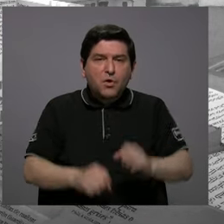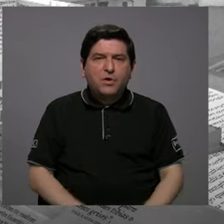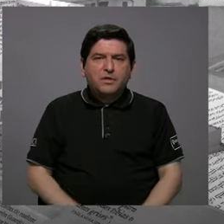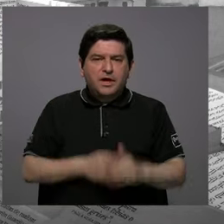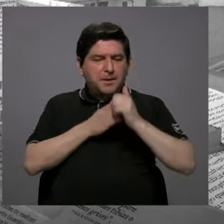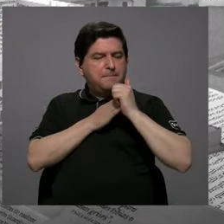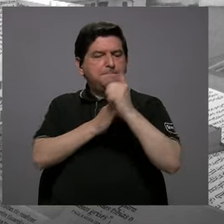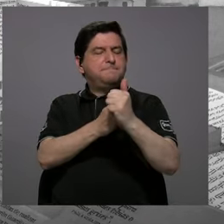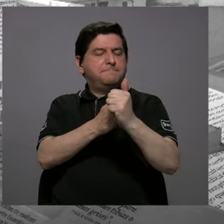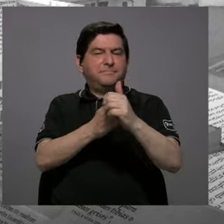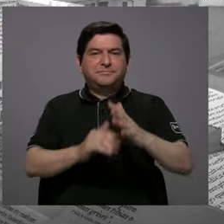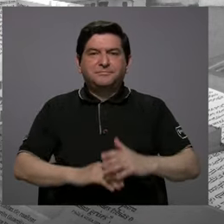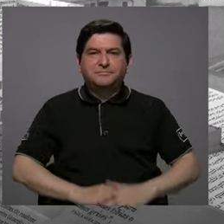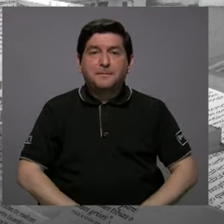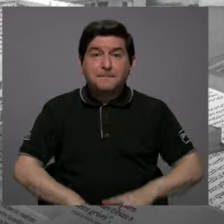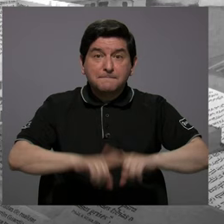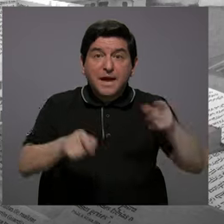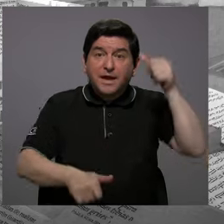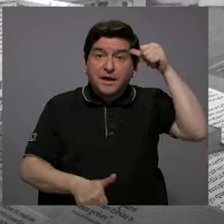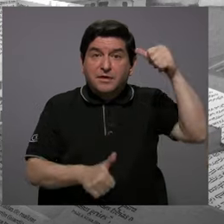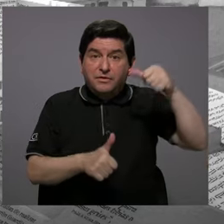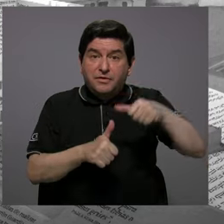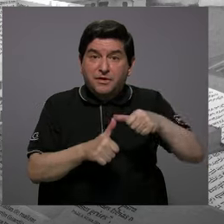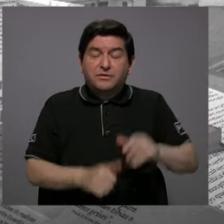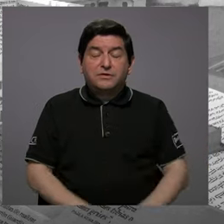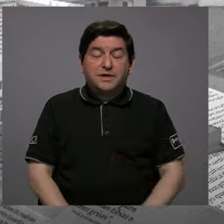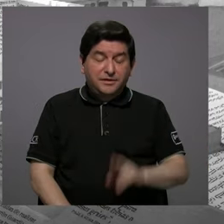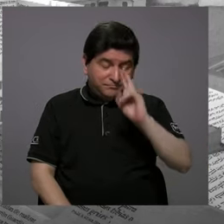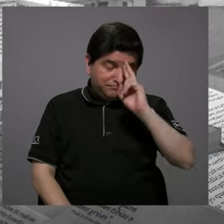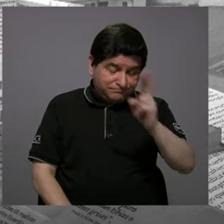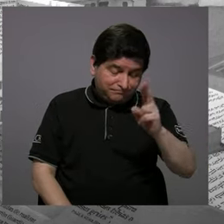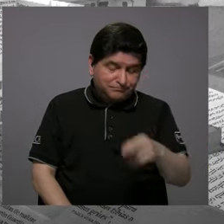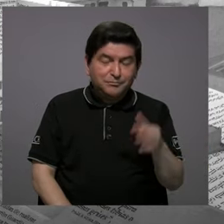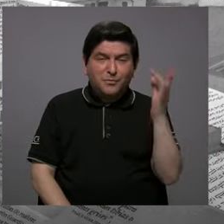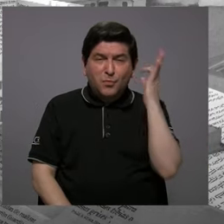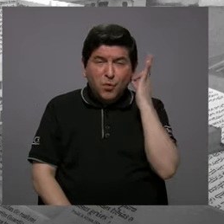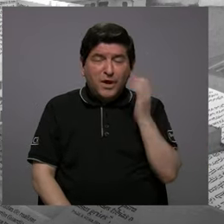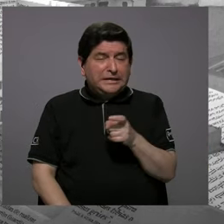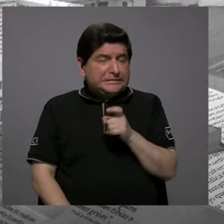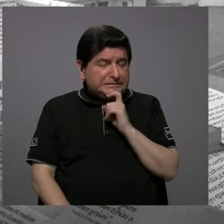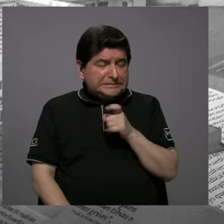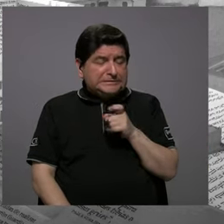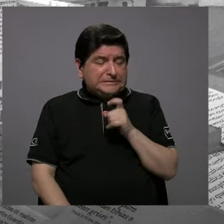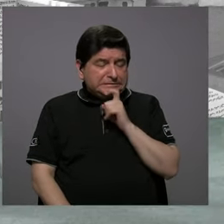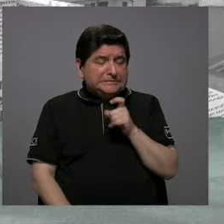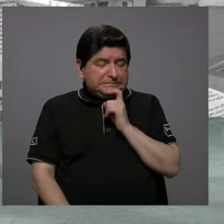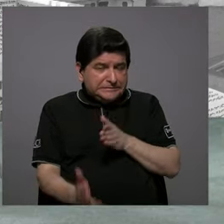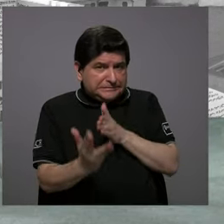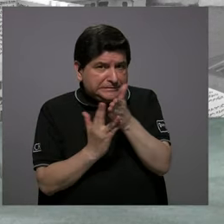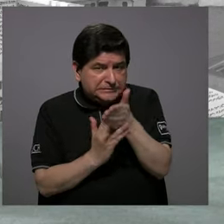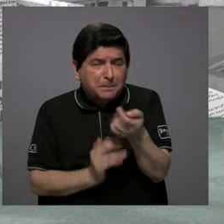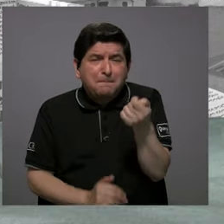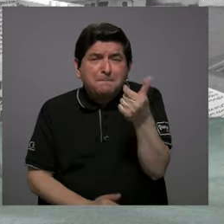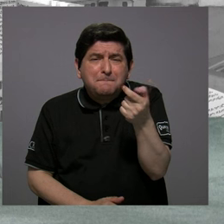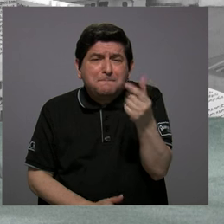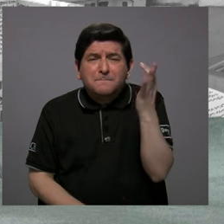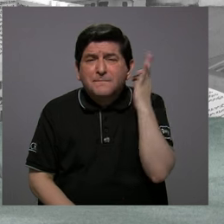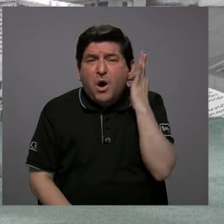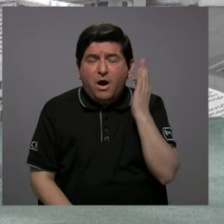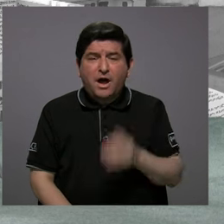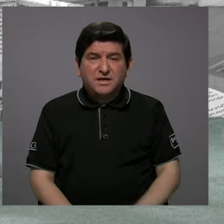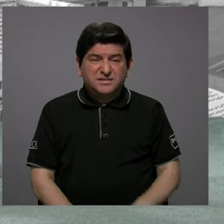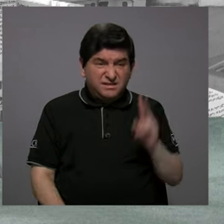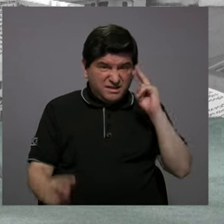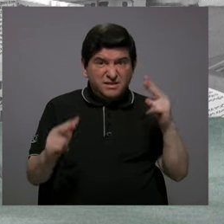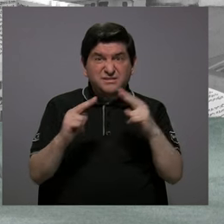bandera adelante Pero reconozco que las mujeres en esto le ha costado y mucho más somos muy poquitas las